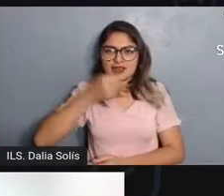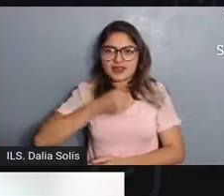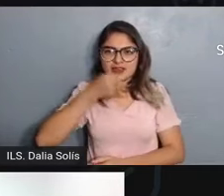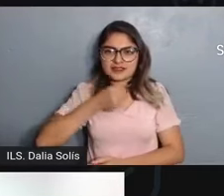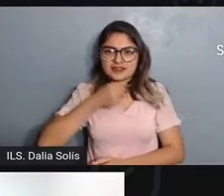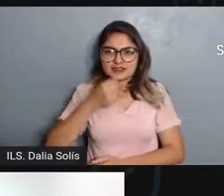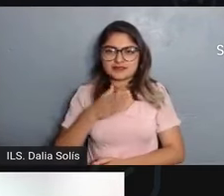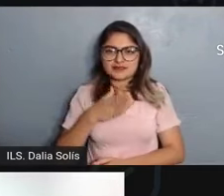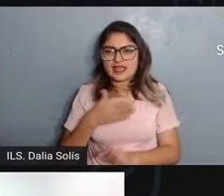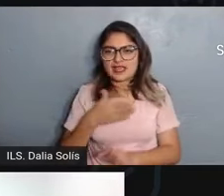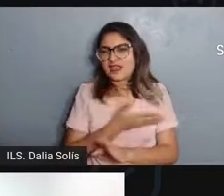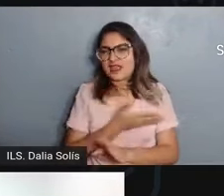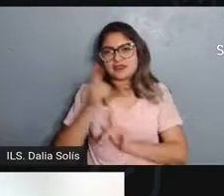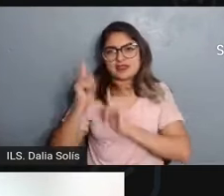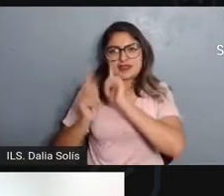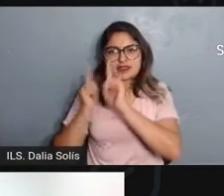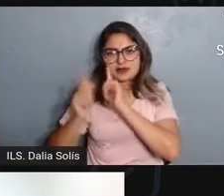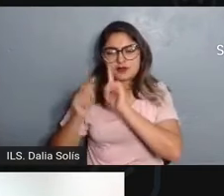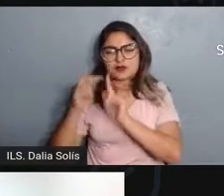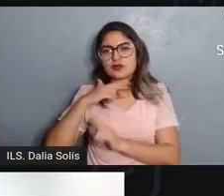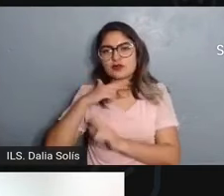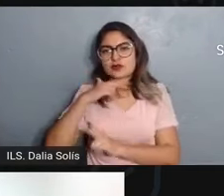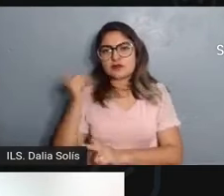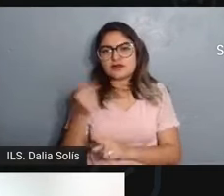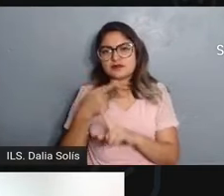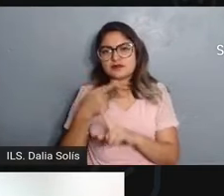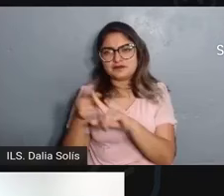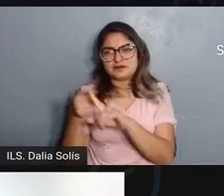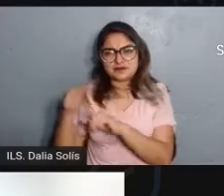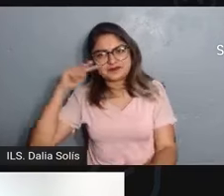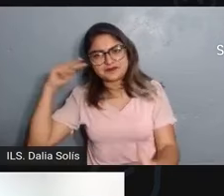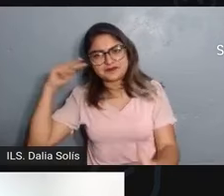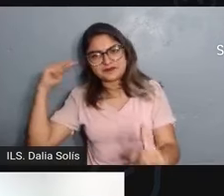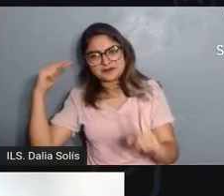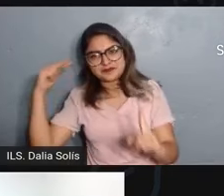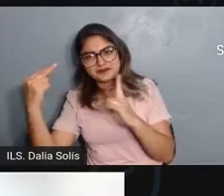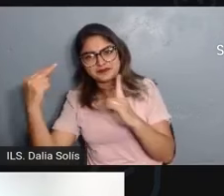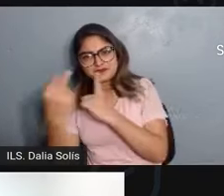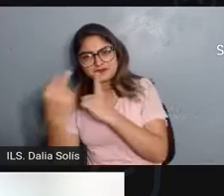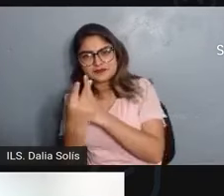sido completamente diferente. Y está bien interesante porque, por ejemplo, en